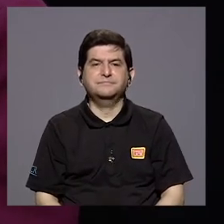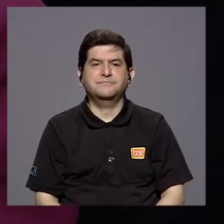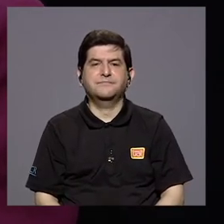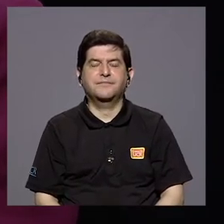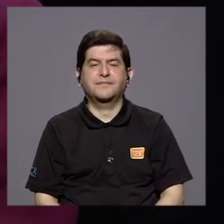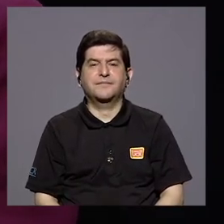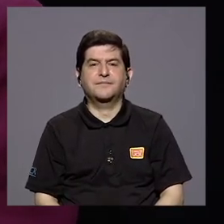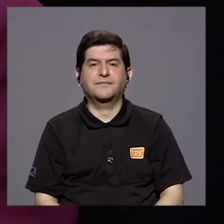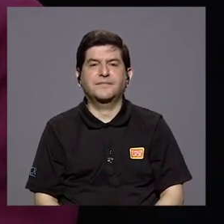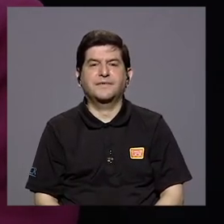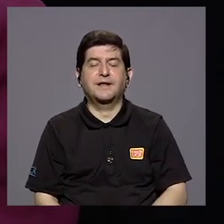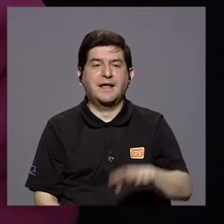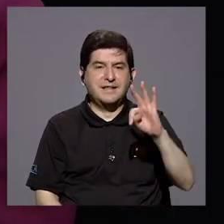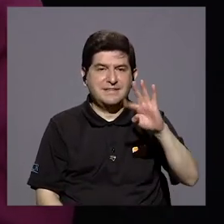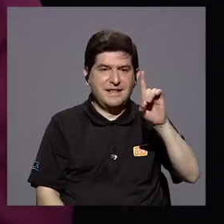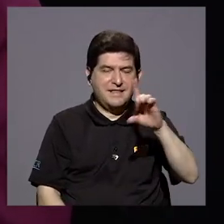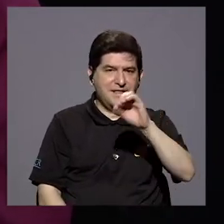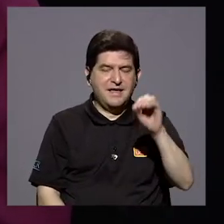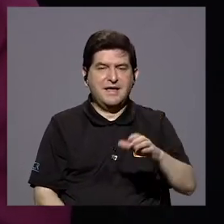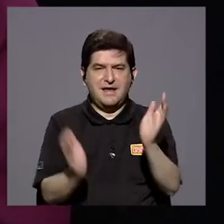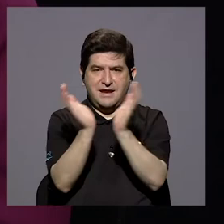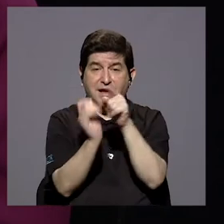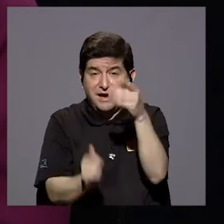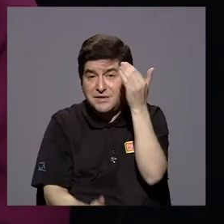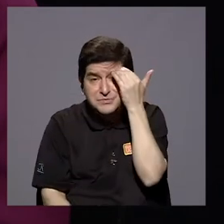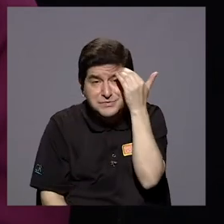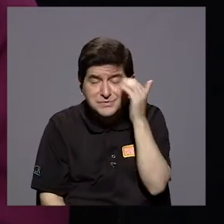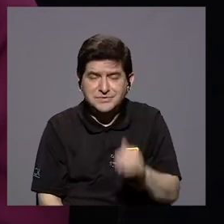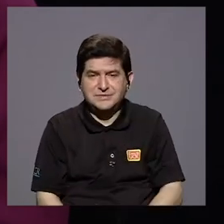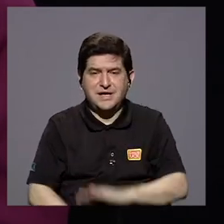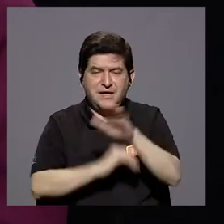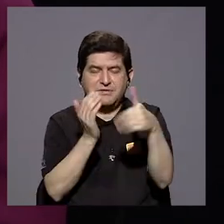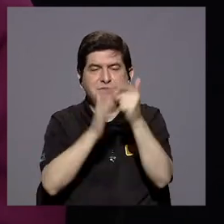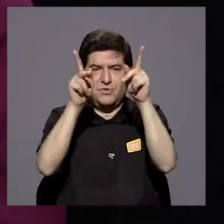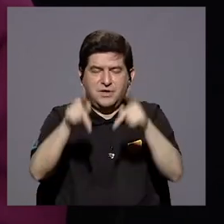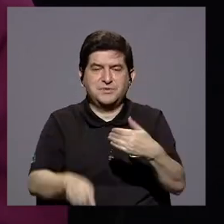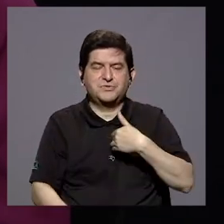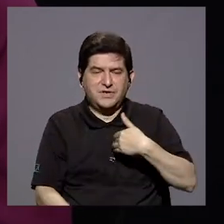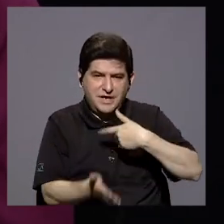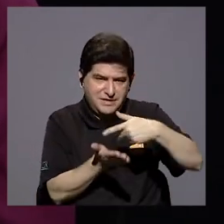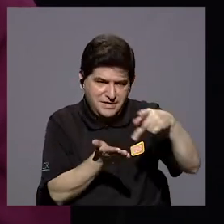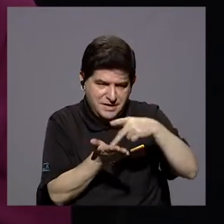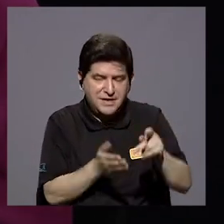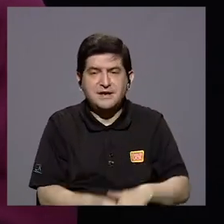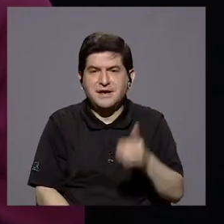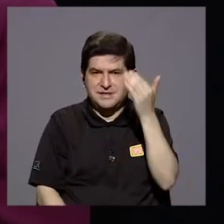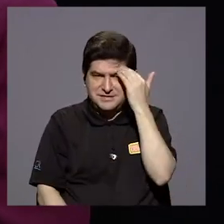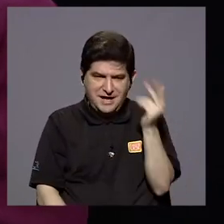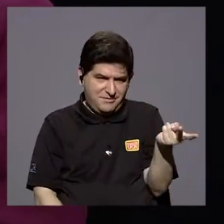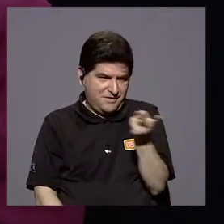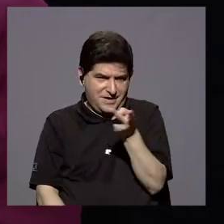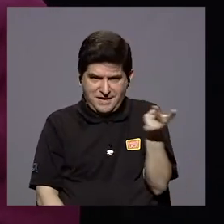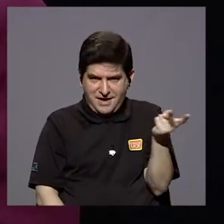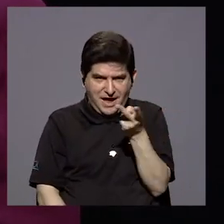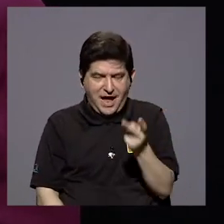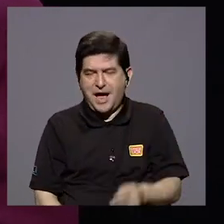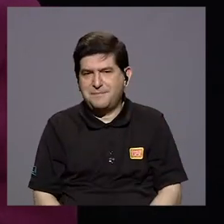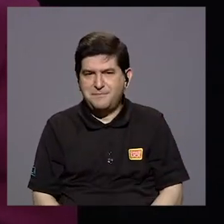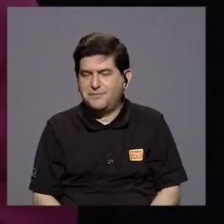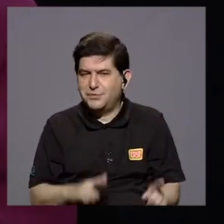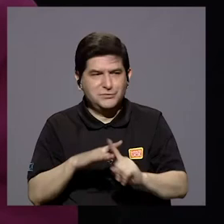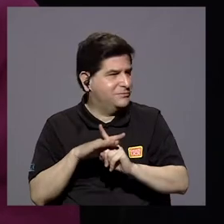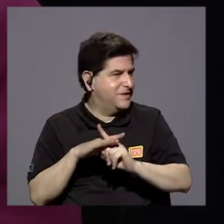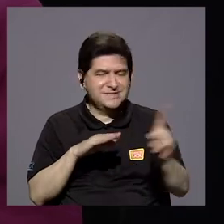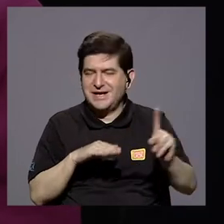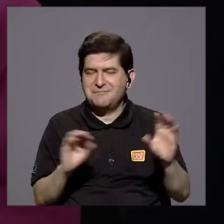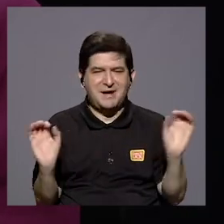La tributación y la Caja del Seguro, usted lo sabe, porque todo el que tiene un sueldo sabe que la Caja del Seguro y la tributación